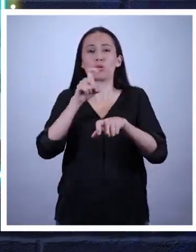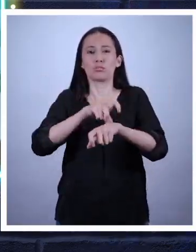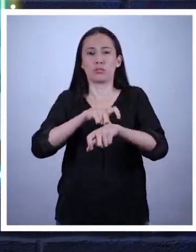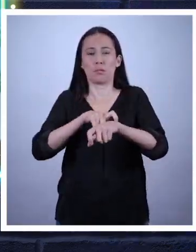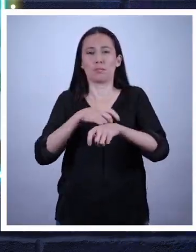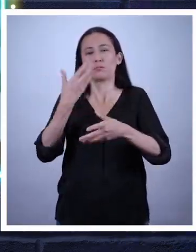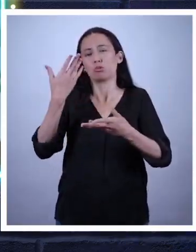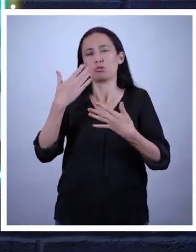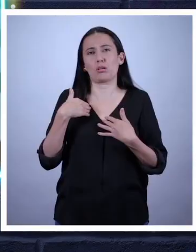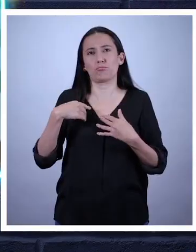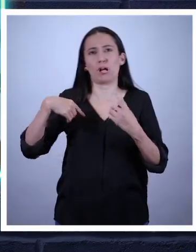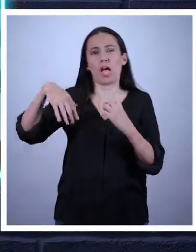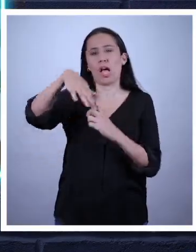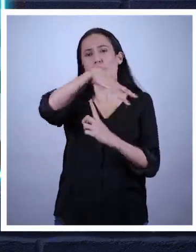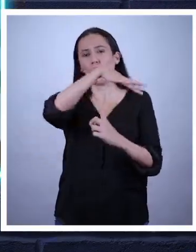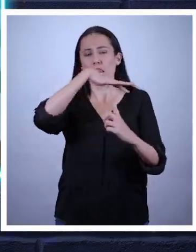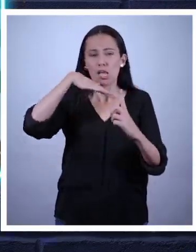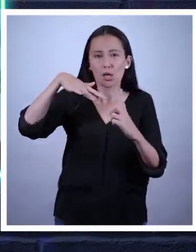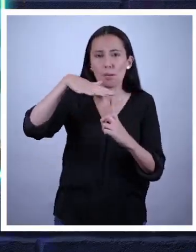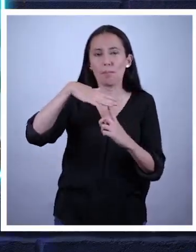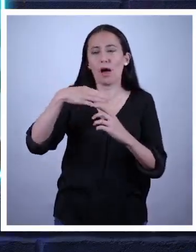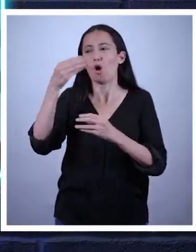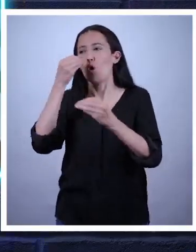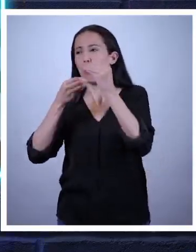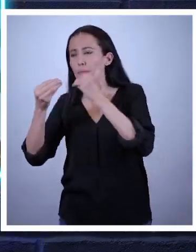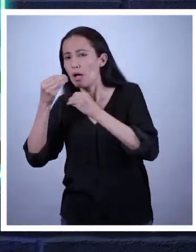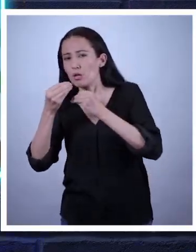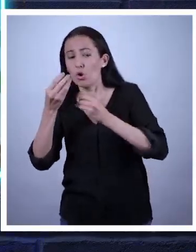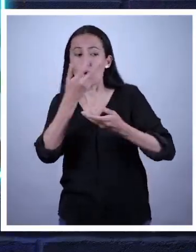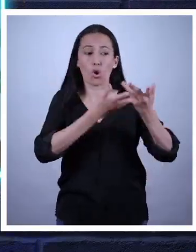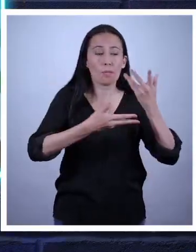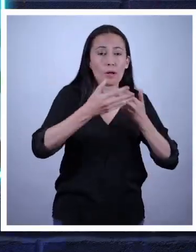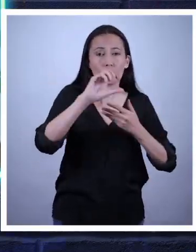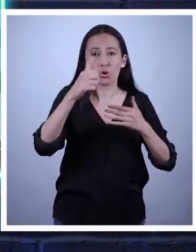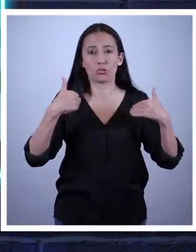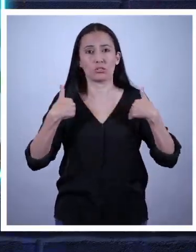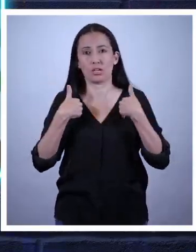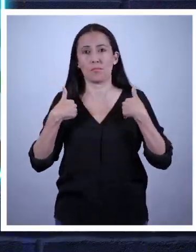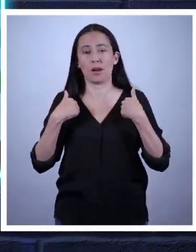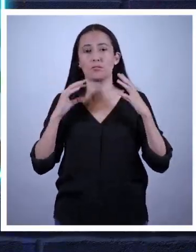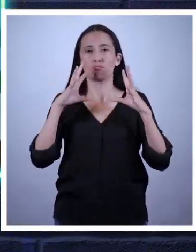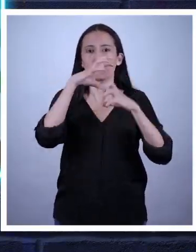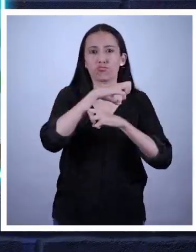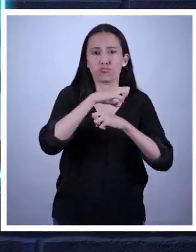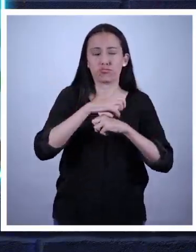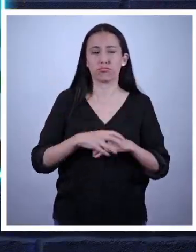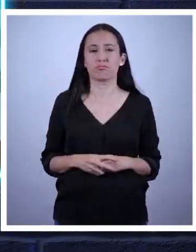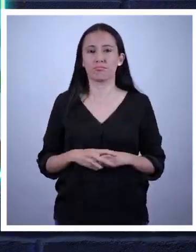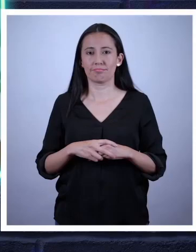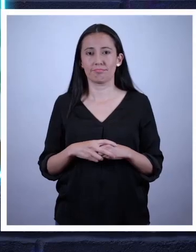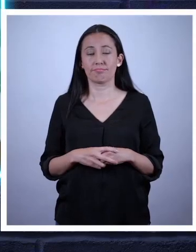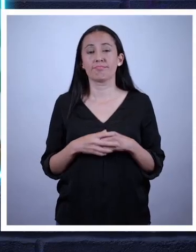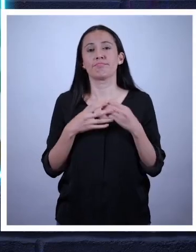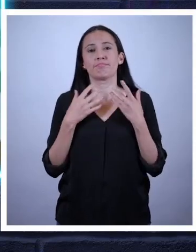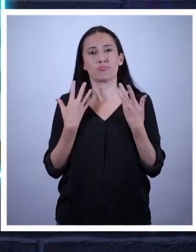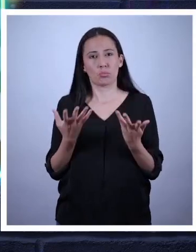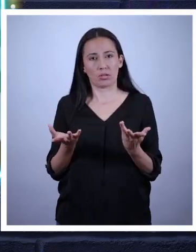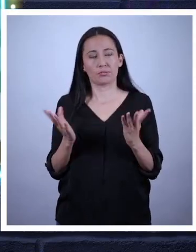sobrevivir, ya sea por el clima, por la falta de alimento o por compartir territorio con depredadores.